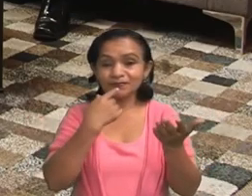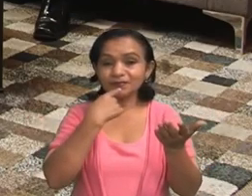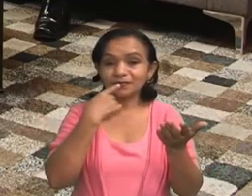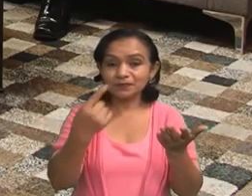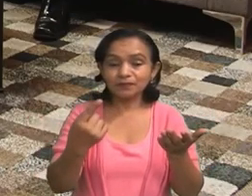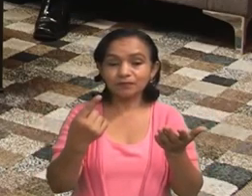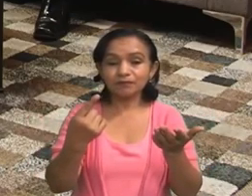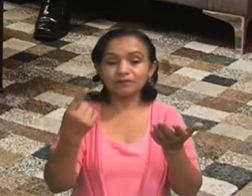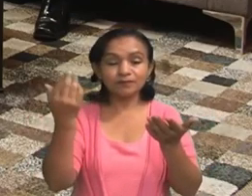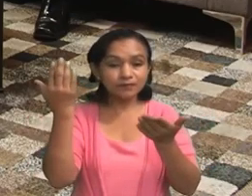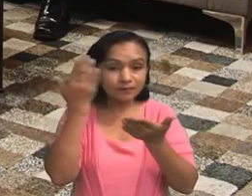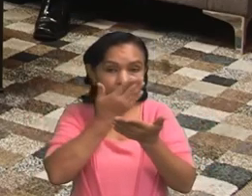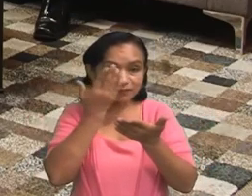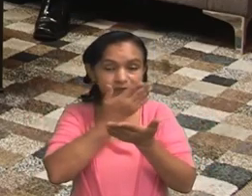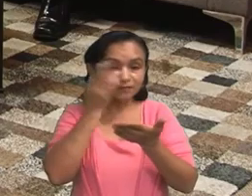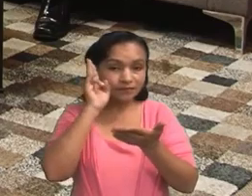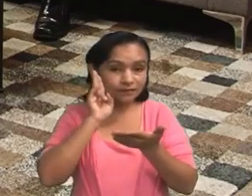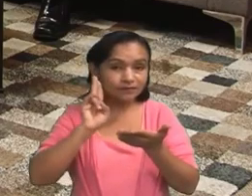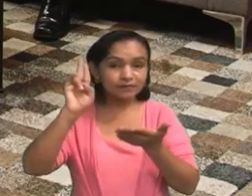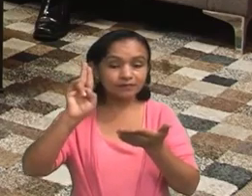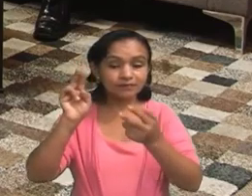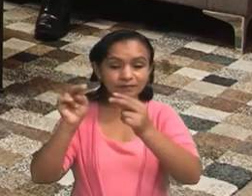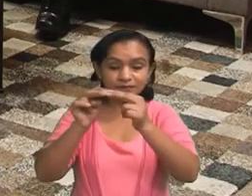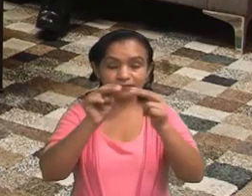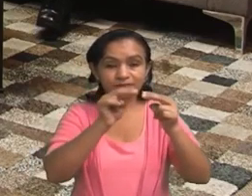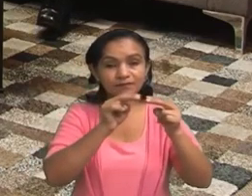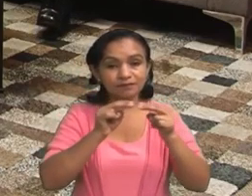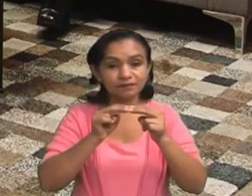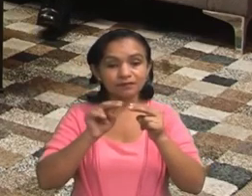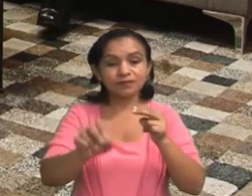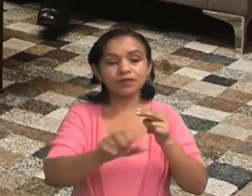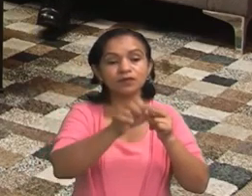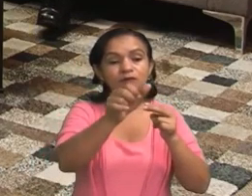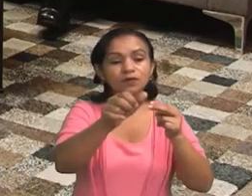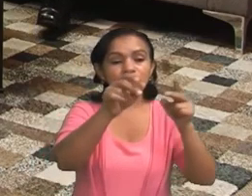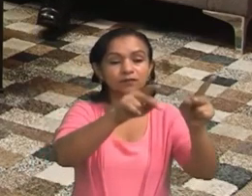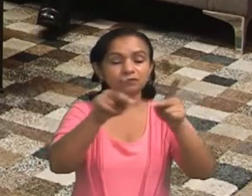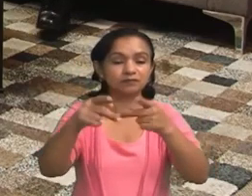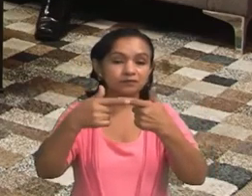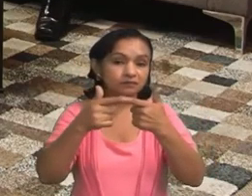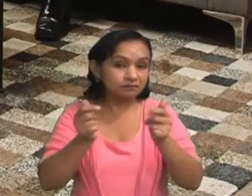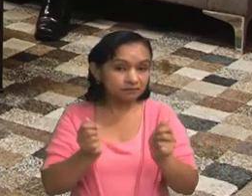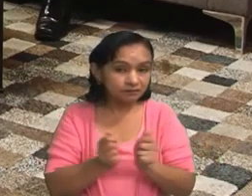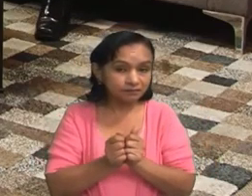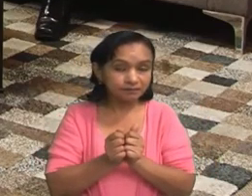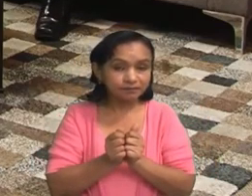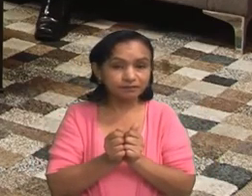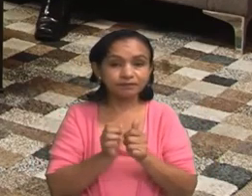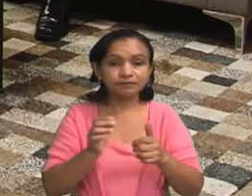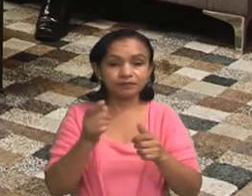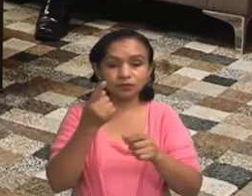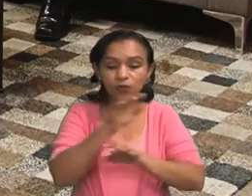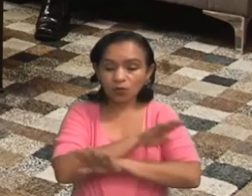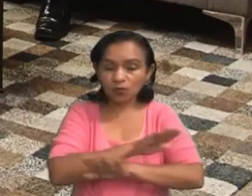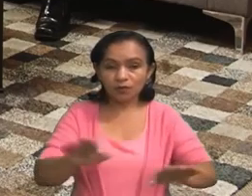nivel académico, y de vinculaciones obviamente con otros actores. Y por